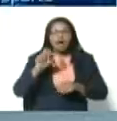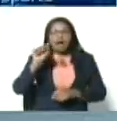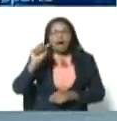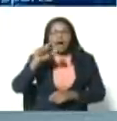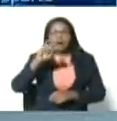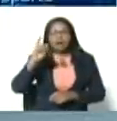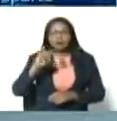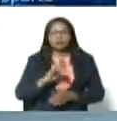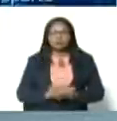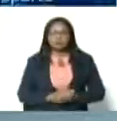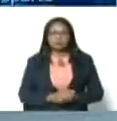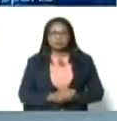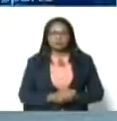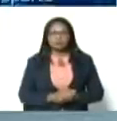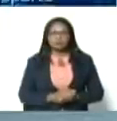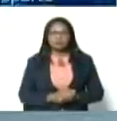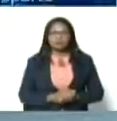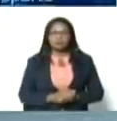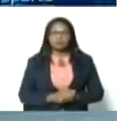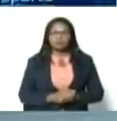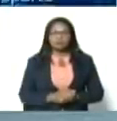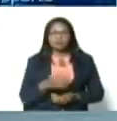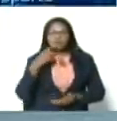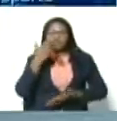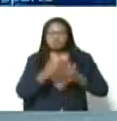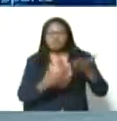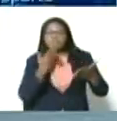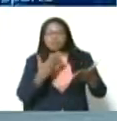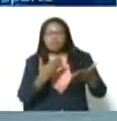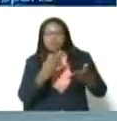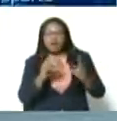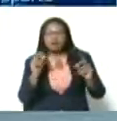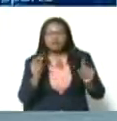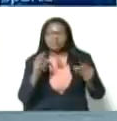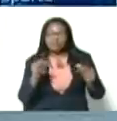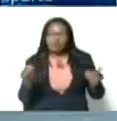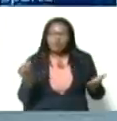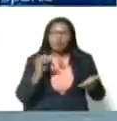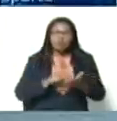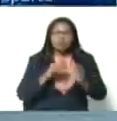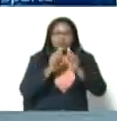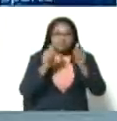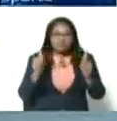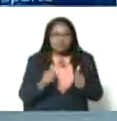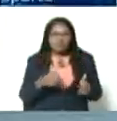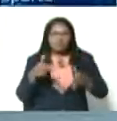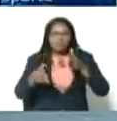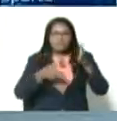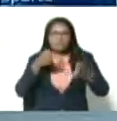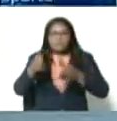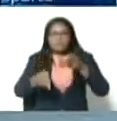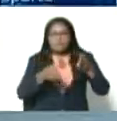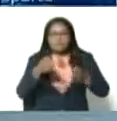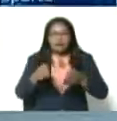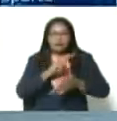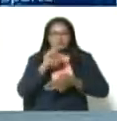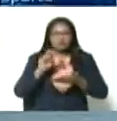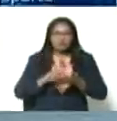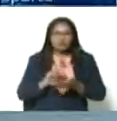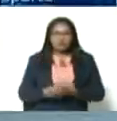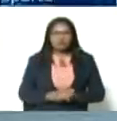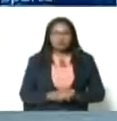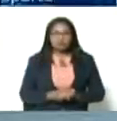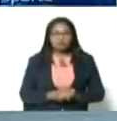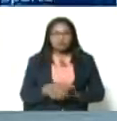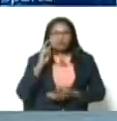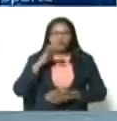Araque. Aquí está solicitud de recursos financieros para la reactivación de obras del sistema ferroviario nacional en el